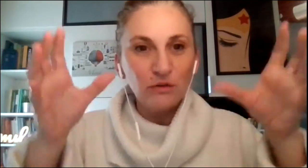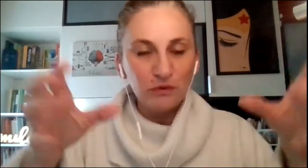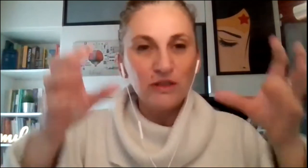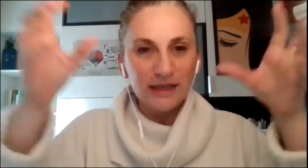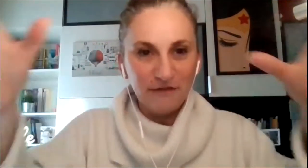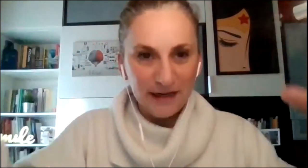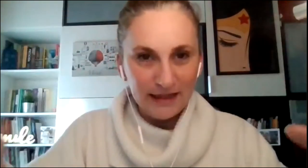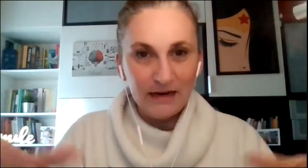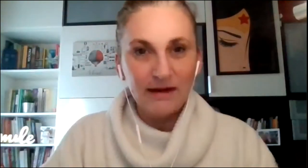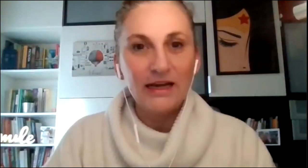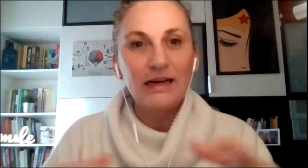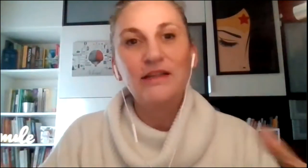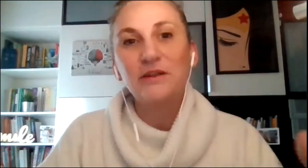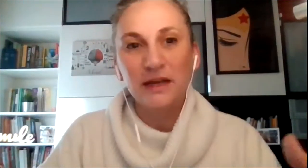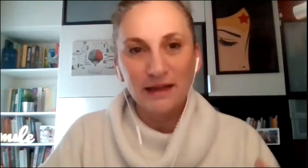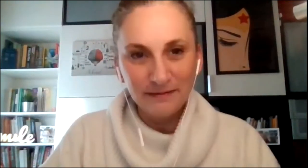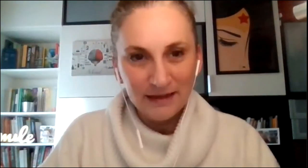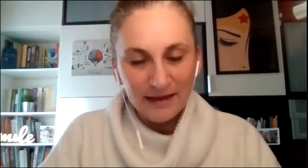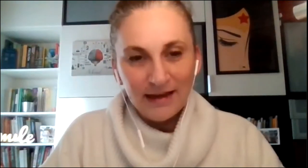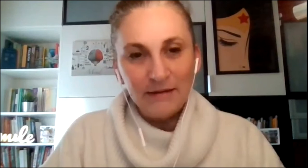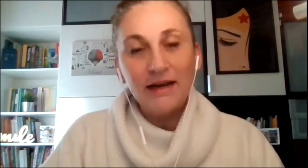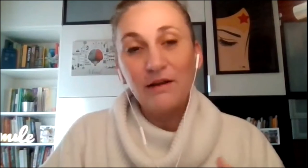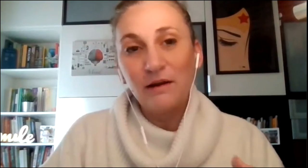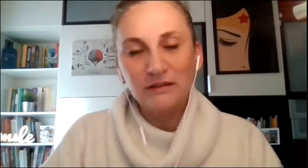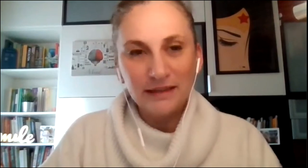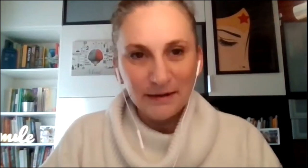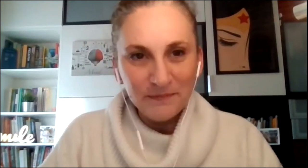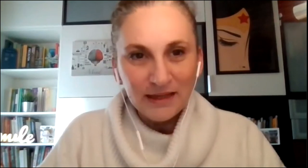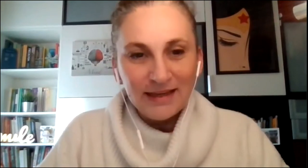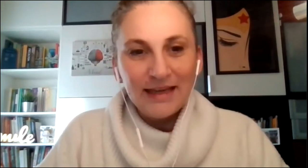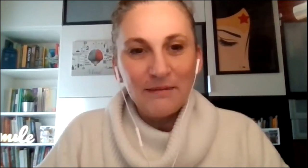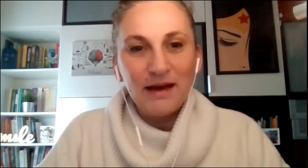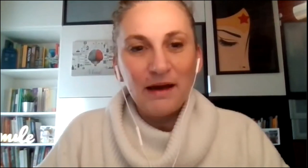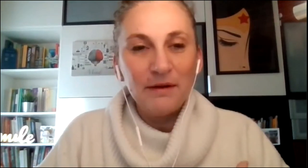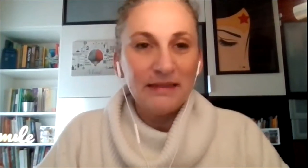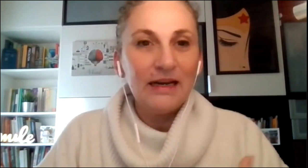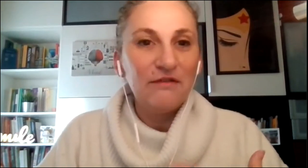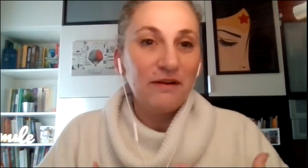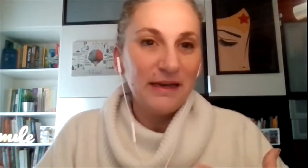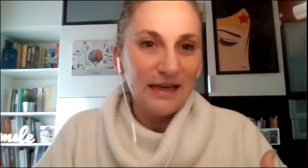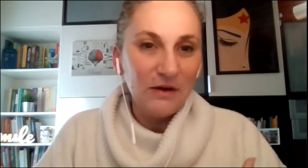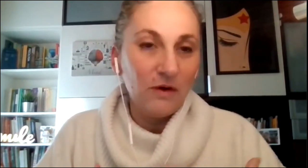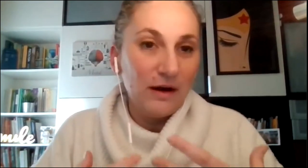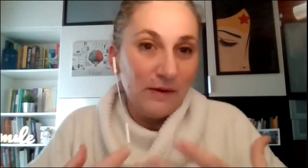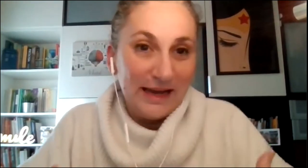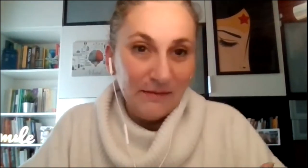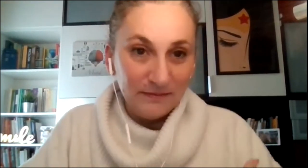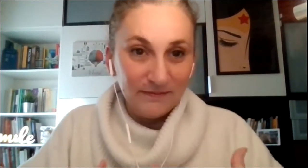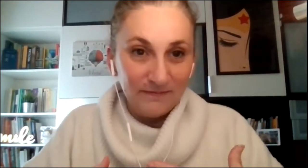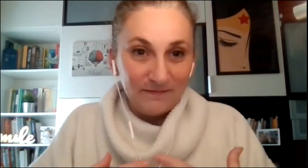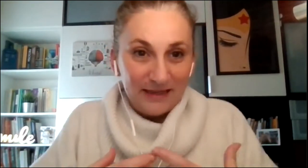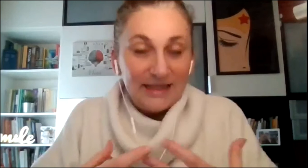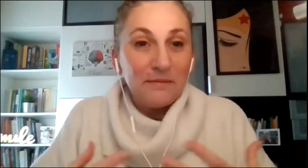que tenga unos puntos de referencia, le van a generar una seguridad, le van a generar una rutina que va a permitir a la familia o a